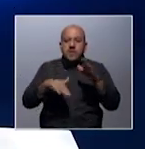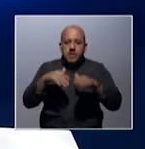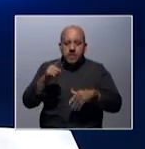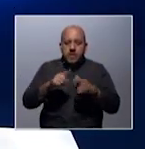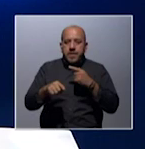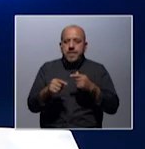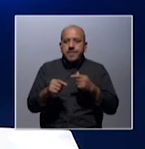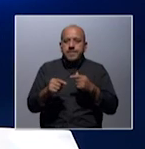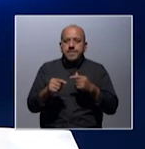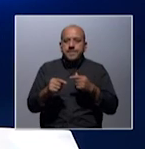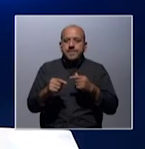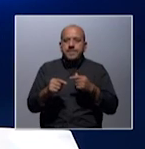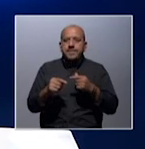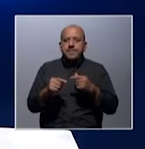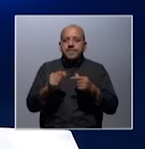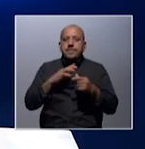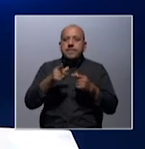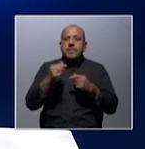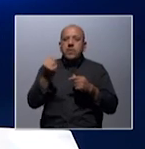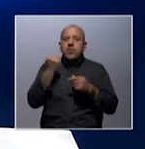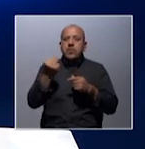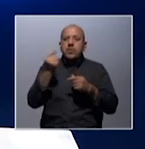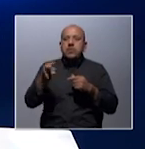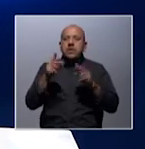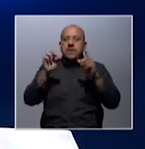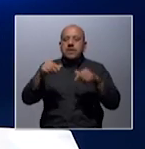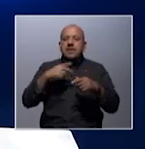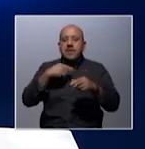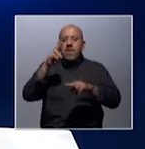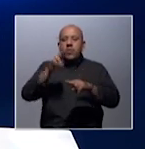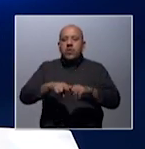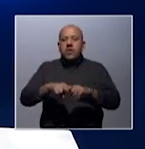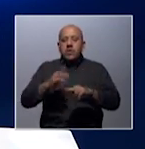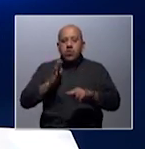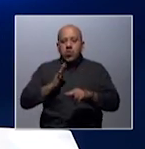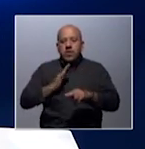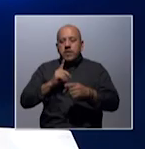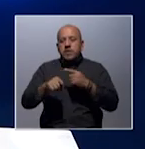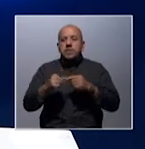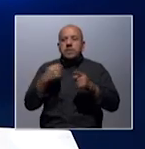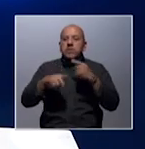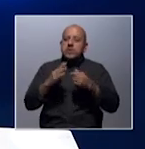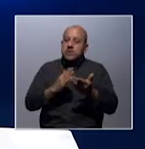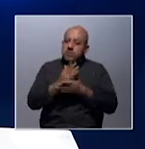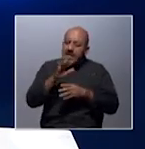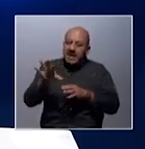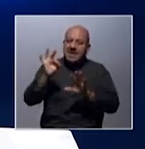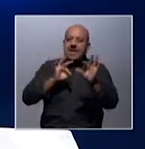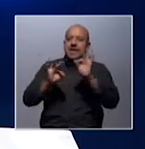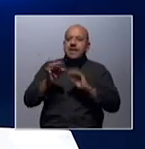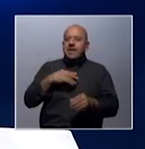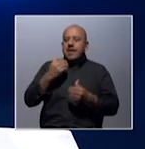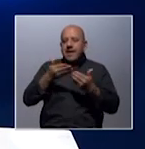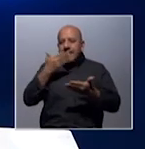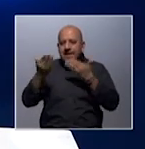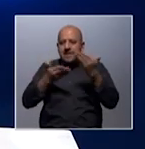Hay un segmento muy importante dedicado a los femicidios, pero como es una murga que siempre ha elegido cantar bien y hacer reír